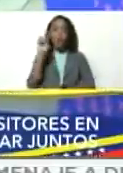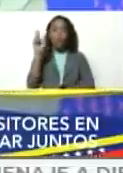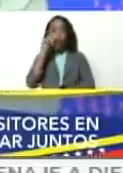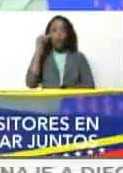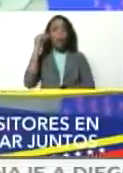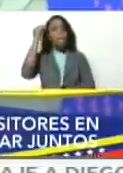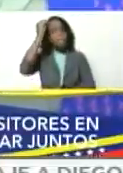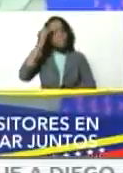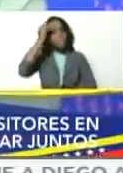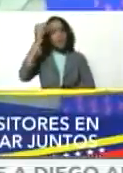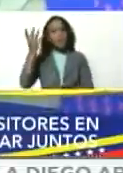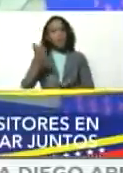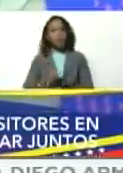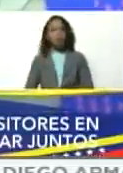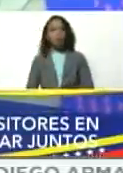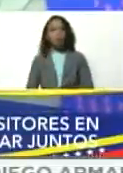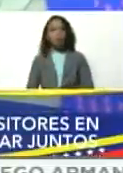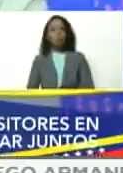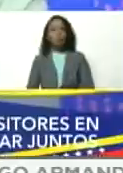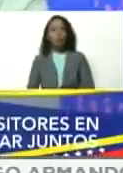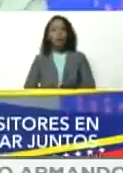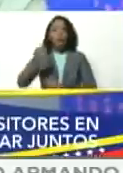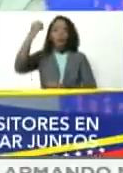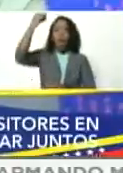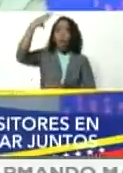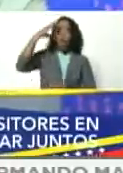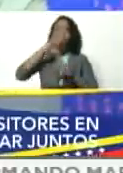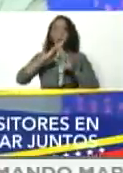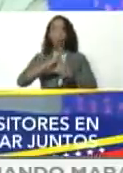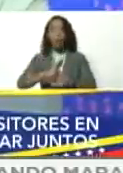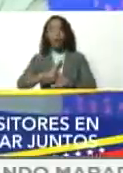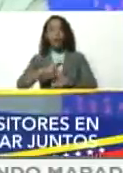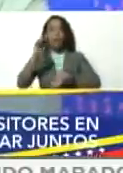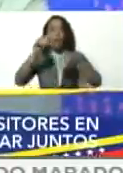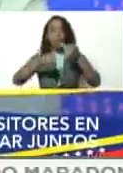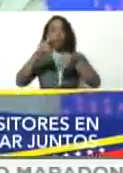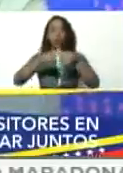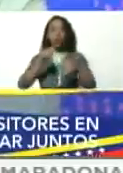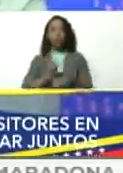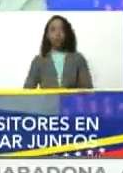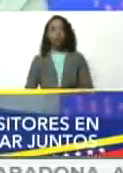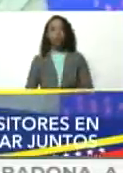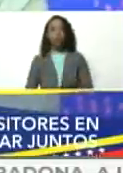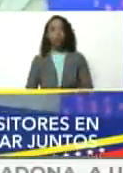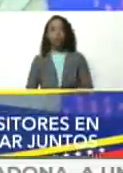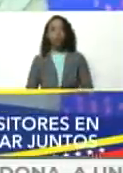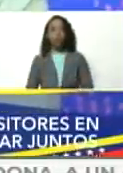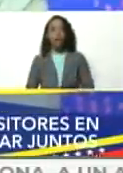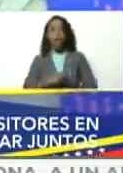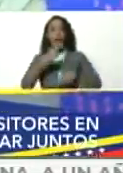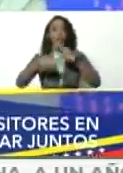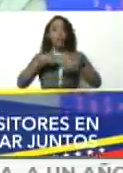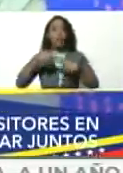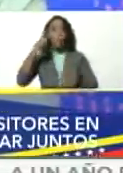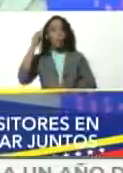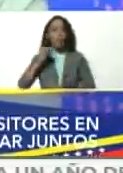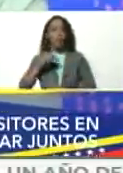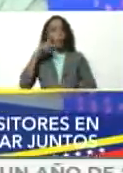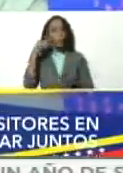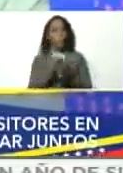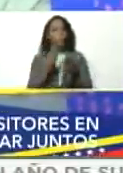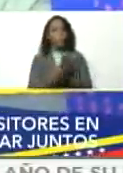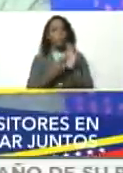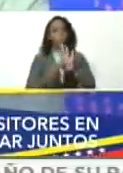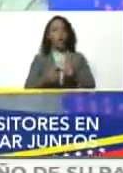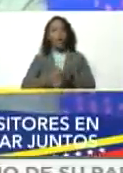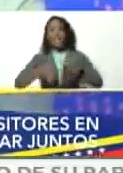piensen, a la luz de los resultados electorales, la revolución bolivariana ha demostrado tremenda